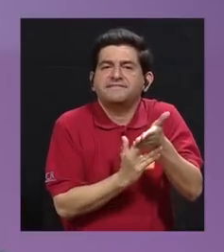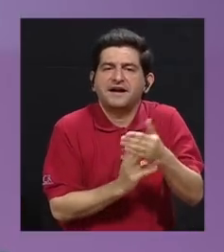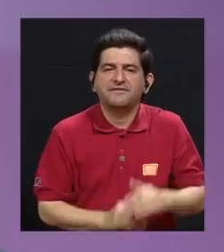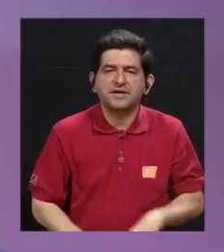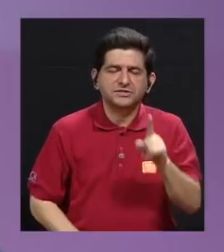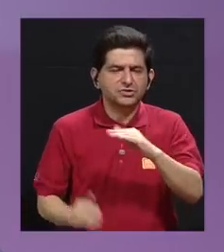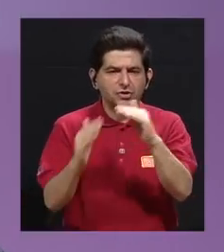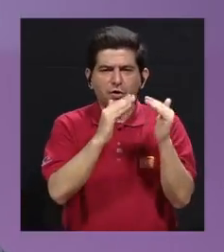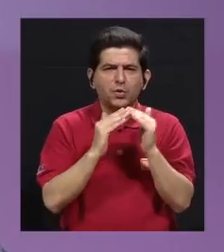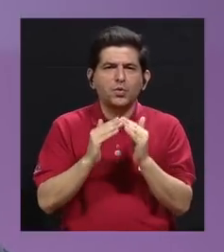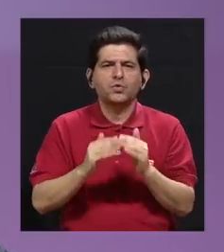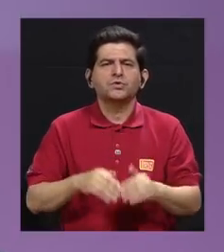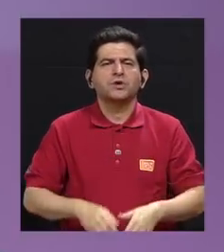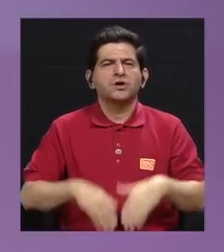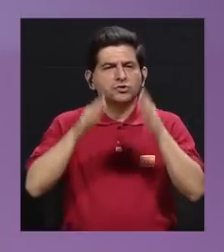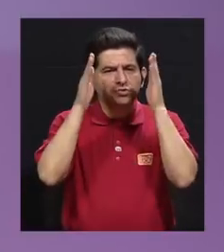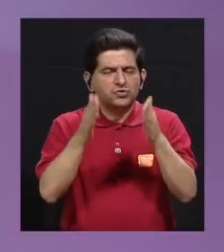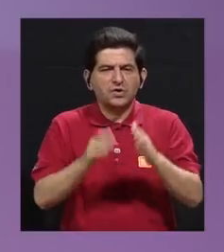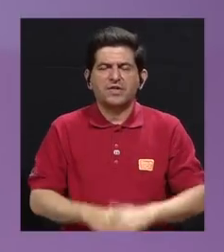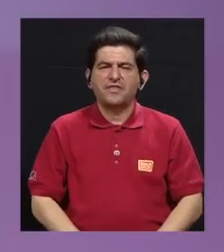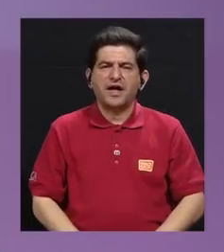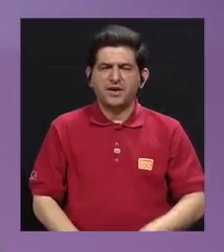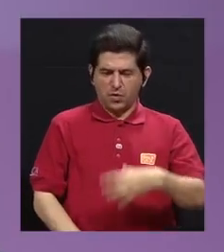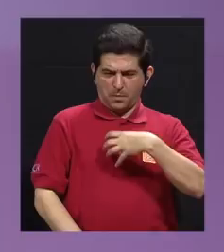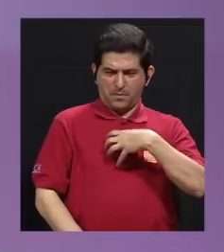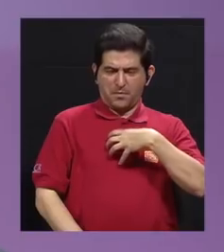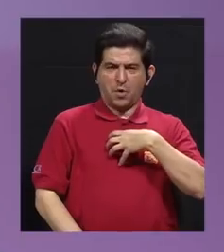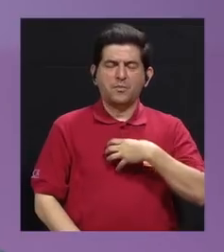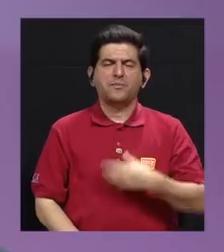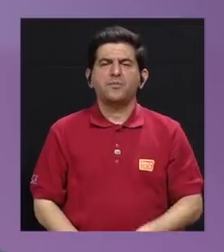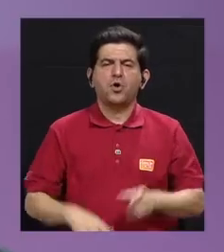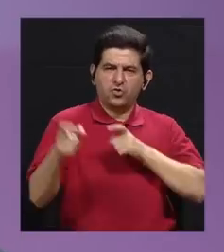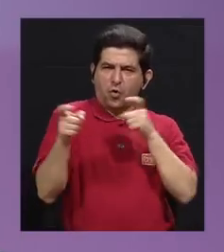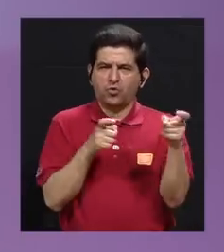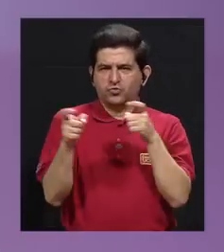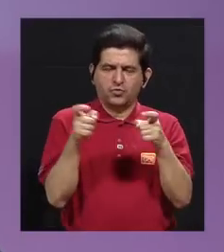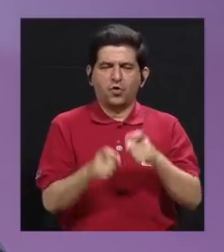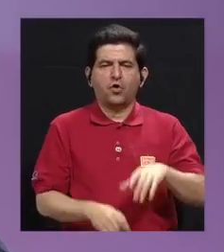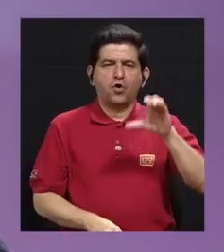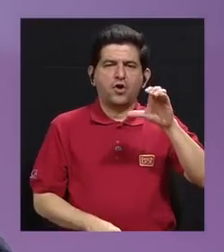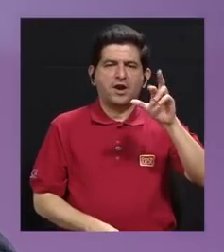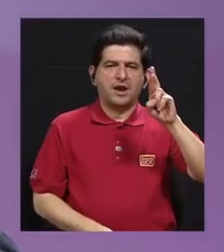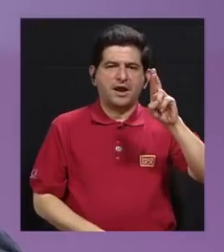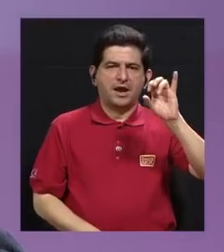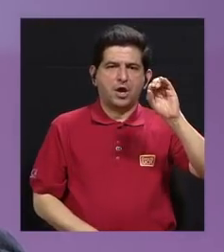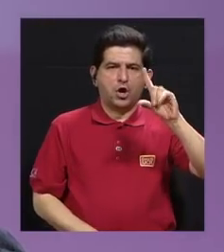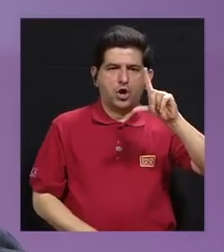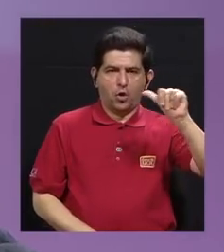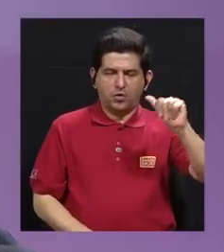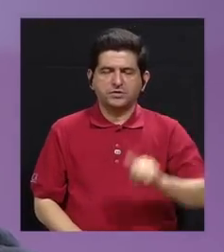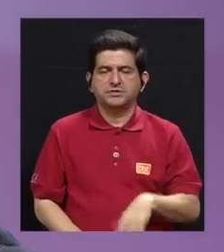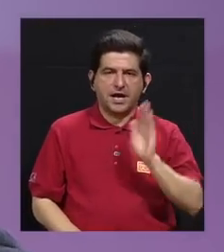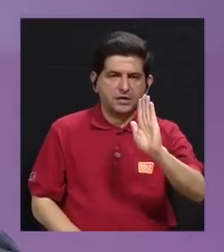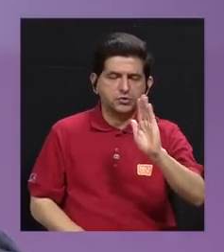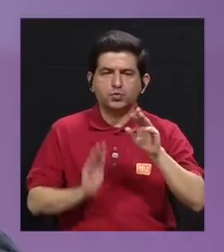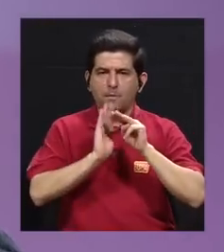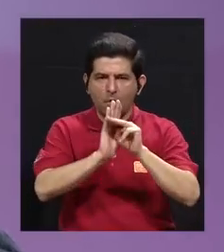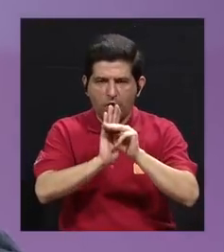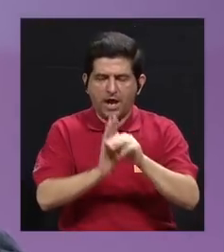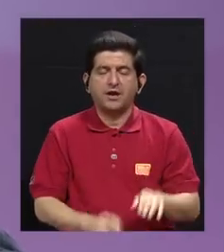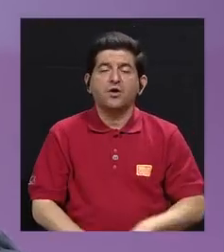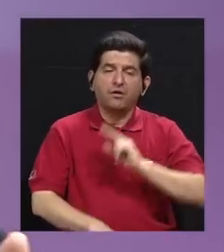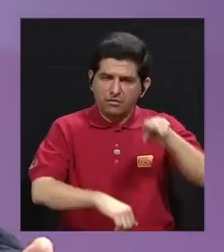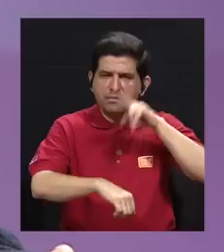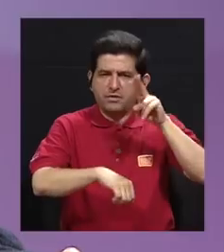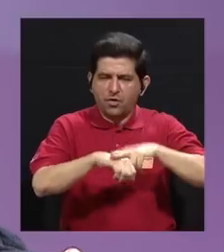la vía de una ciudadanía, digamos, criolla, dominante, ¿no?, como modelo, ¿no?